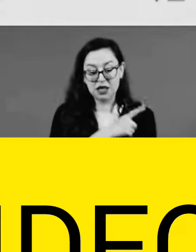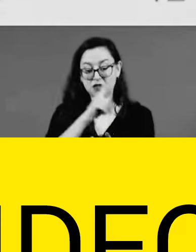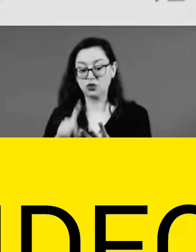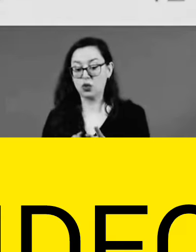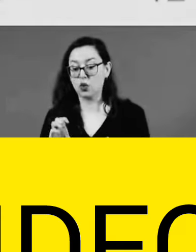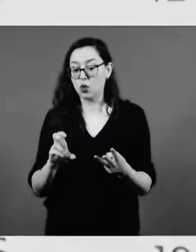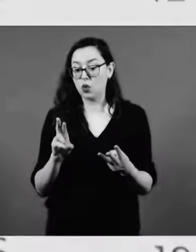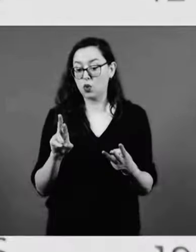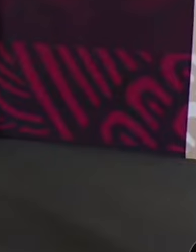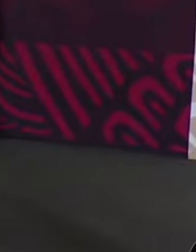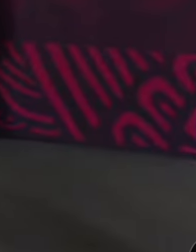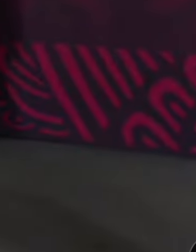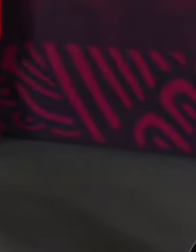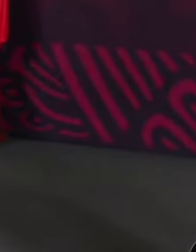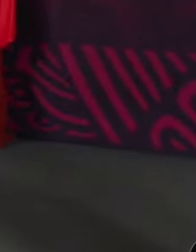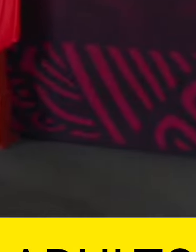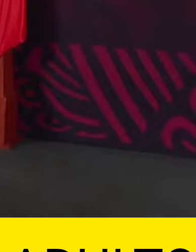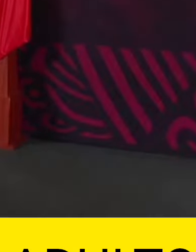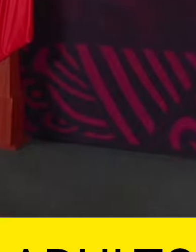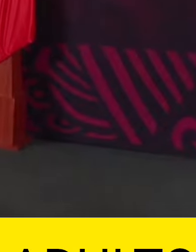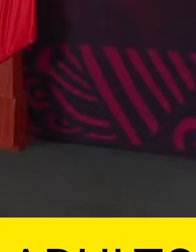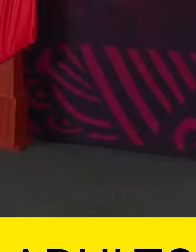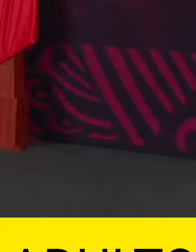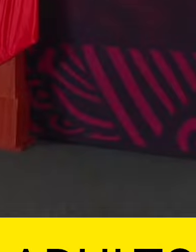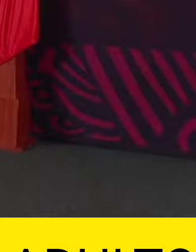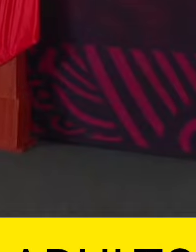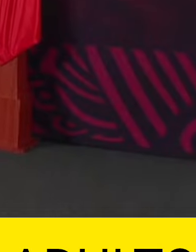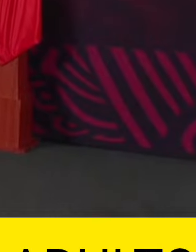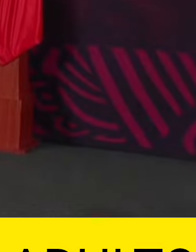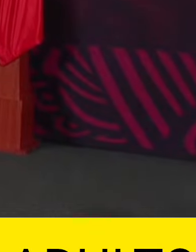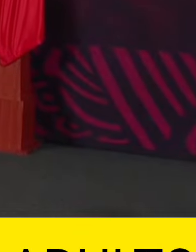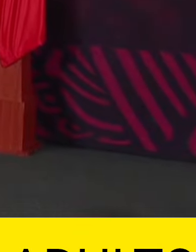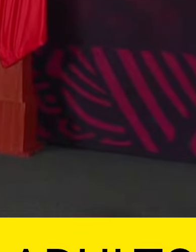ser complicado. Por ejemplo, bueno, vamos a